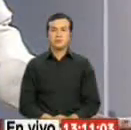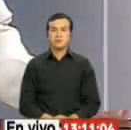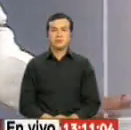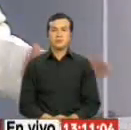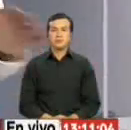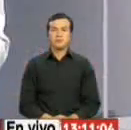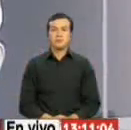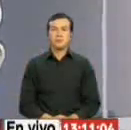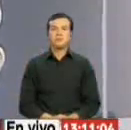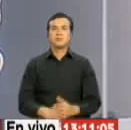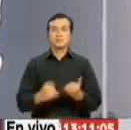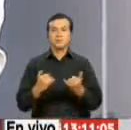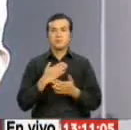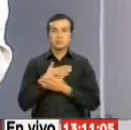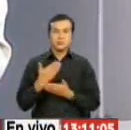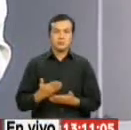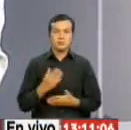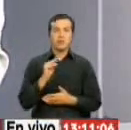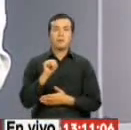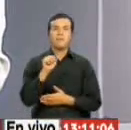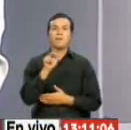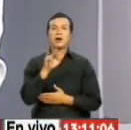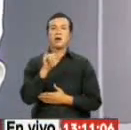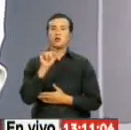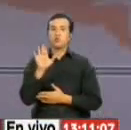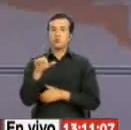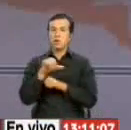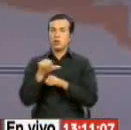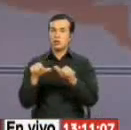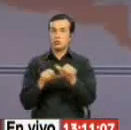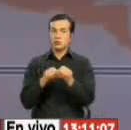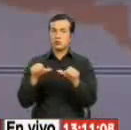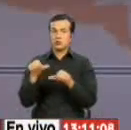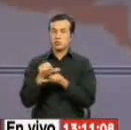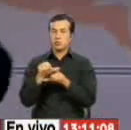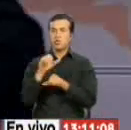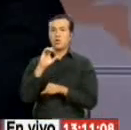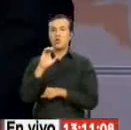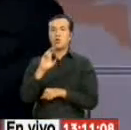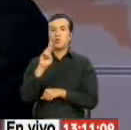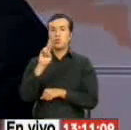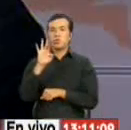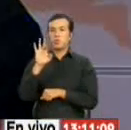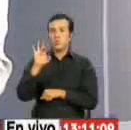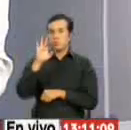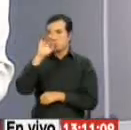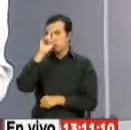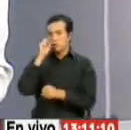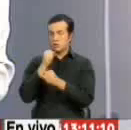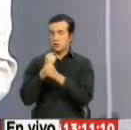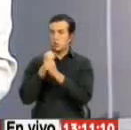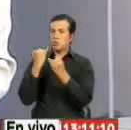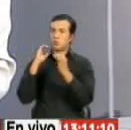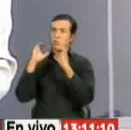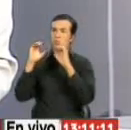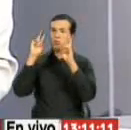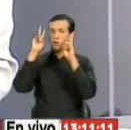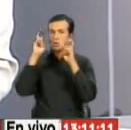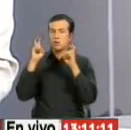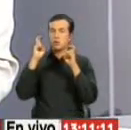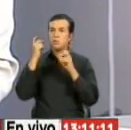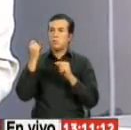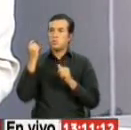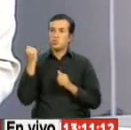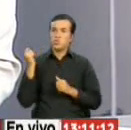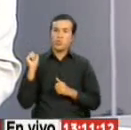a esta hora vamos a dar la bienvenida a mario molina él es asesor jurídico de la central única de trabajadores con tomás vamos a hablar de la fijación del